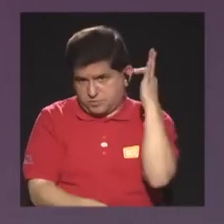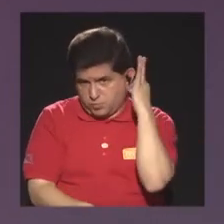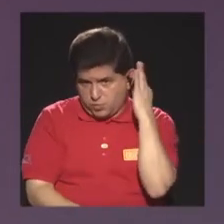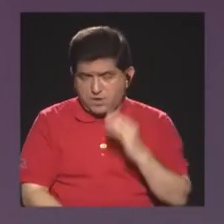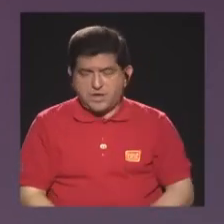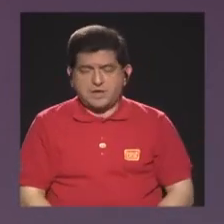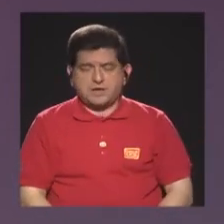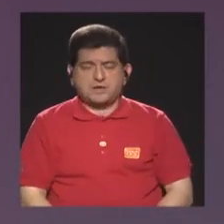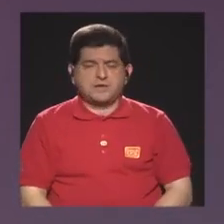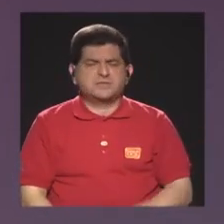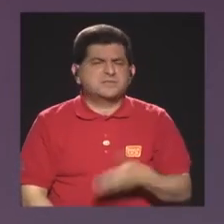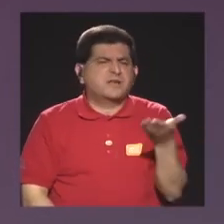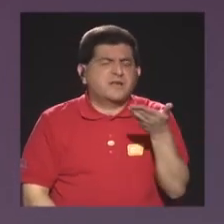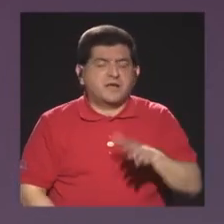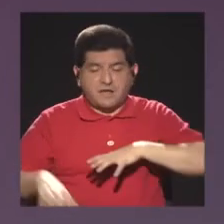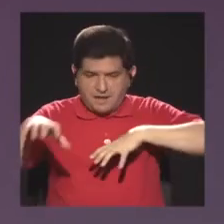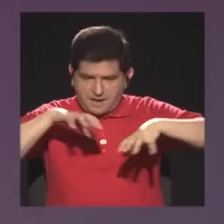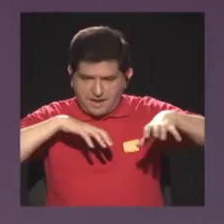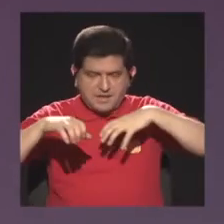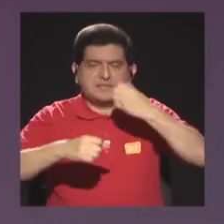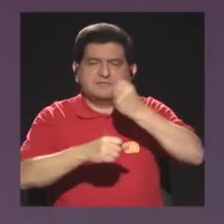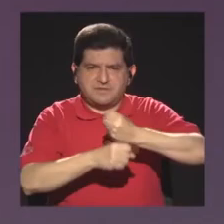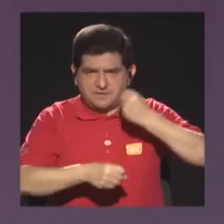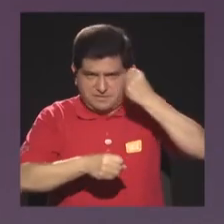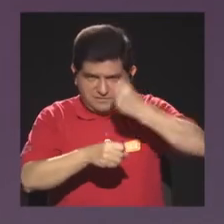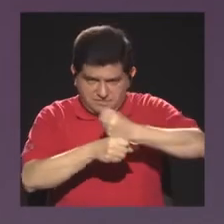mujeres en las actividades